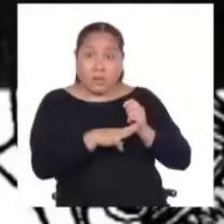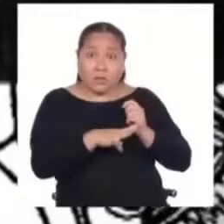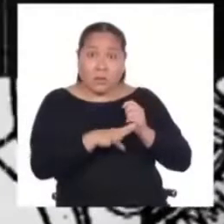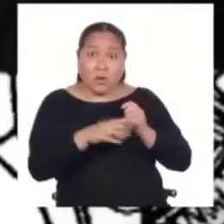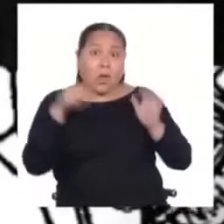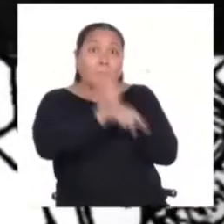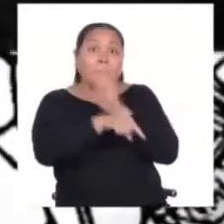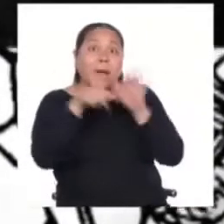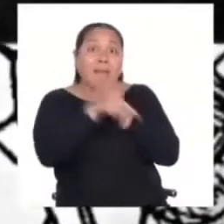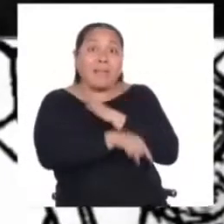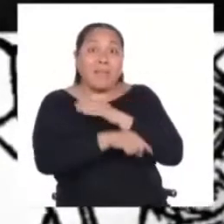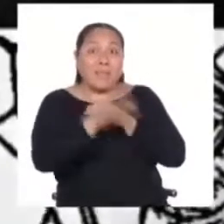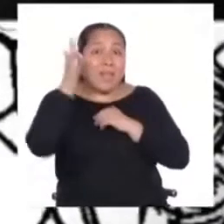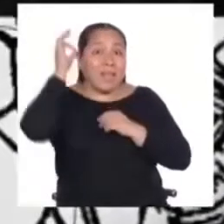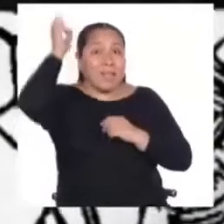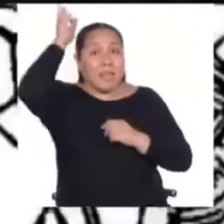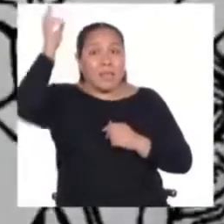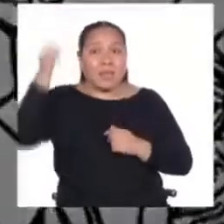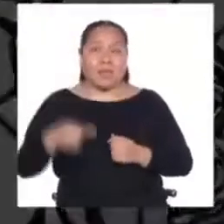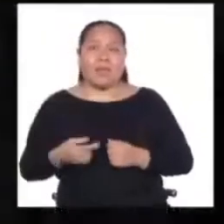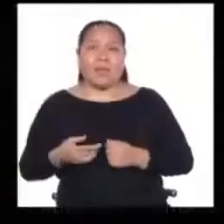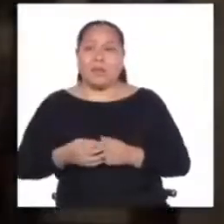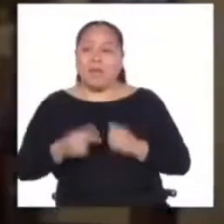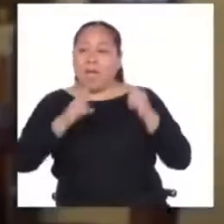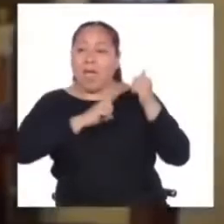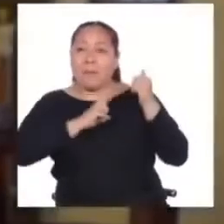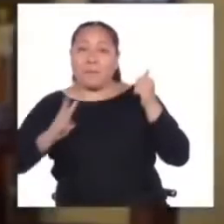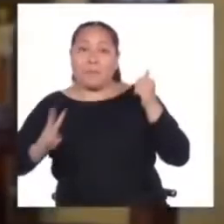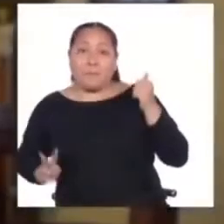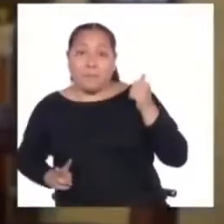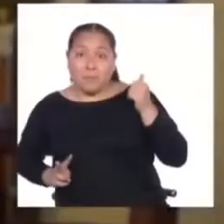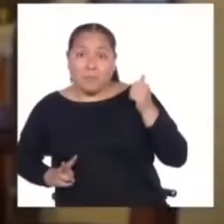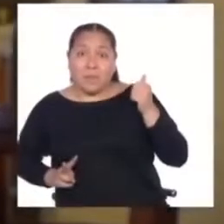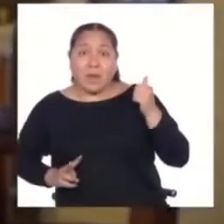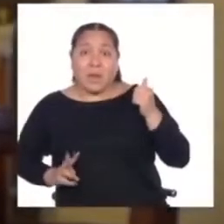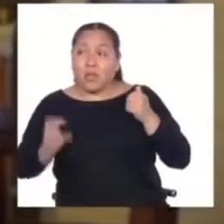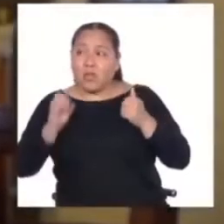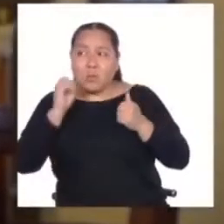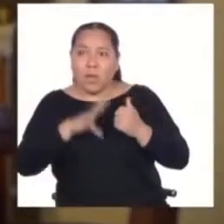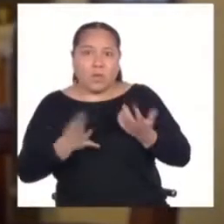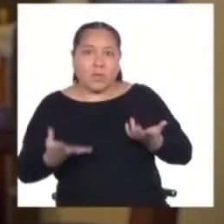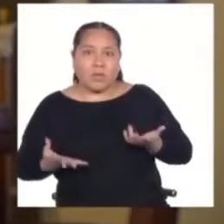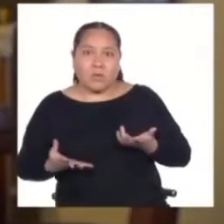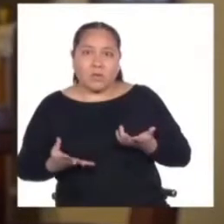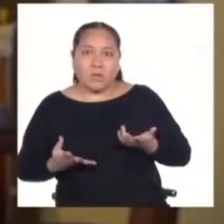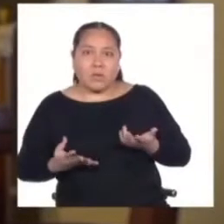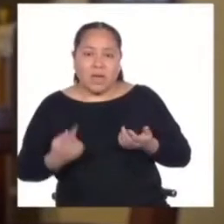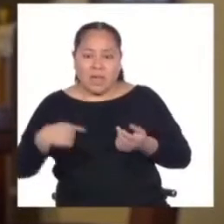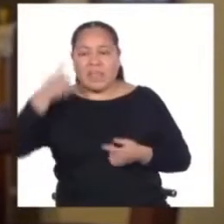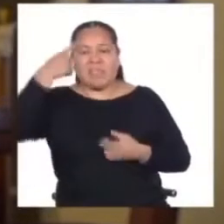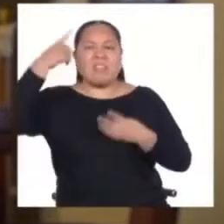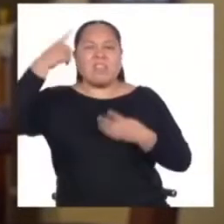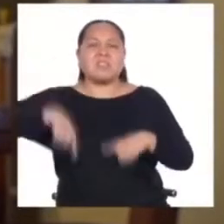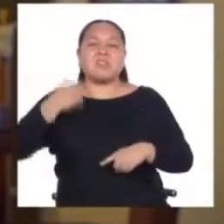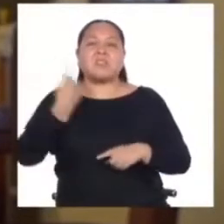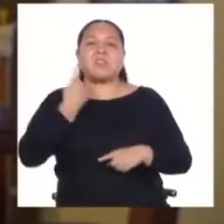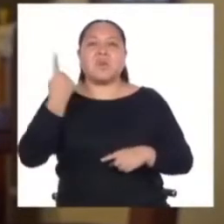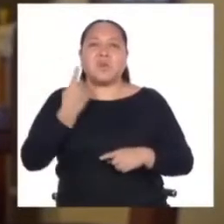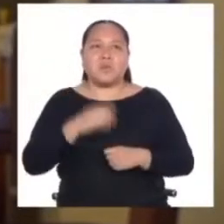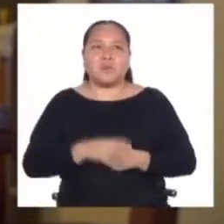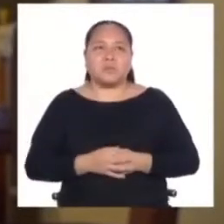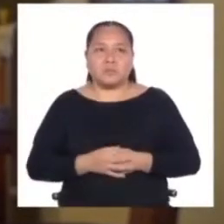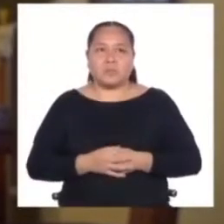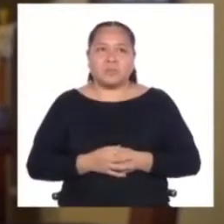eso no le convenía ni al rey ni al Consejo de Indias, y efectivamente en el juicio de residencia a